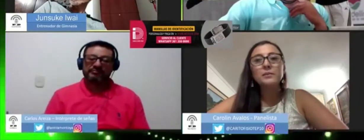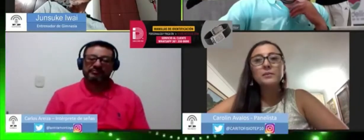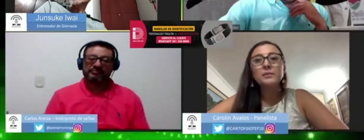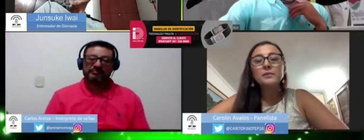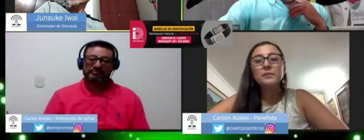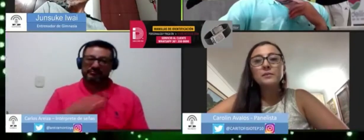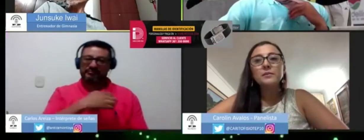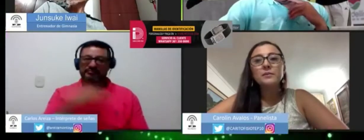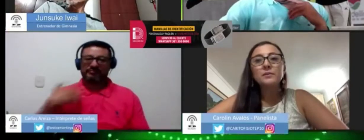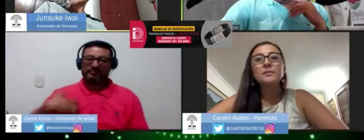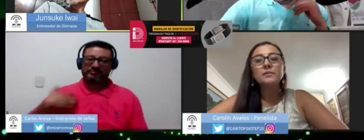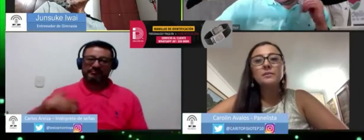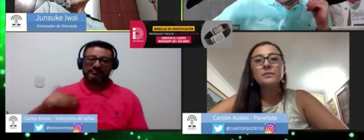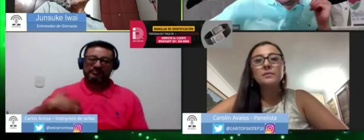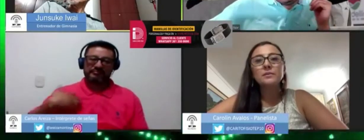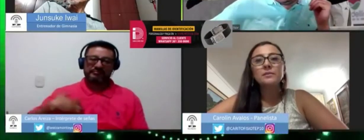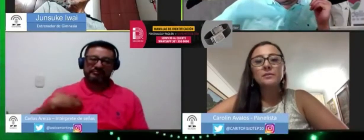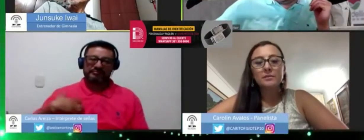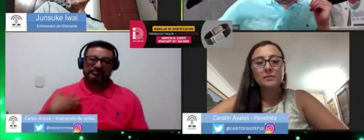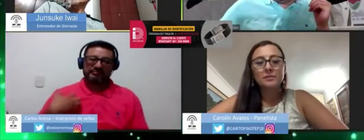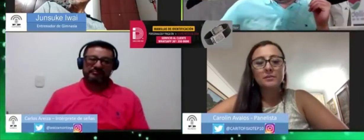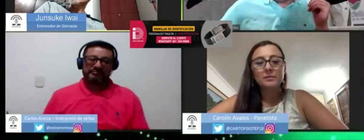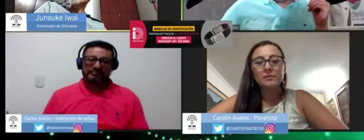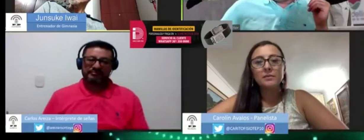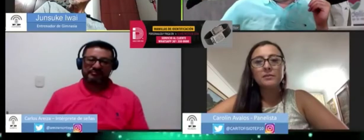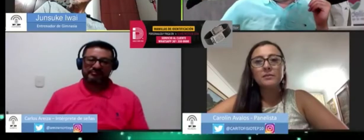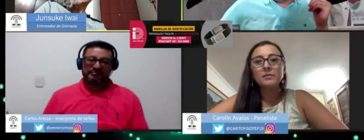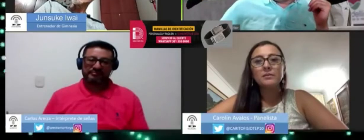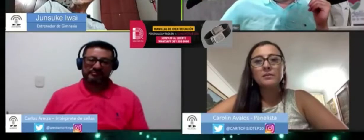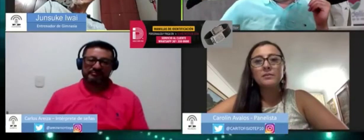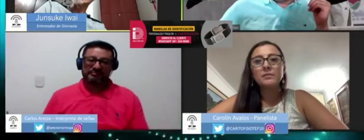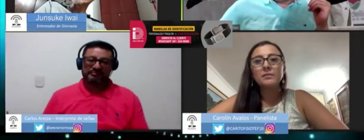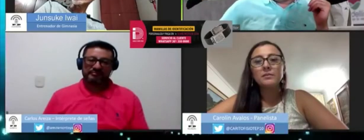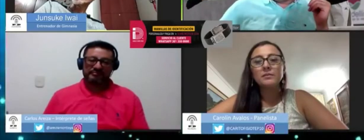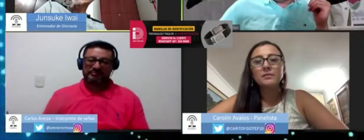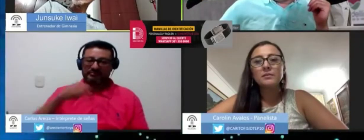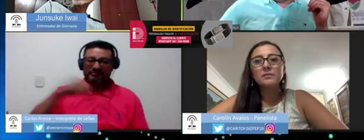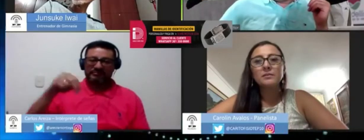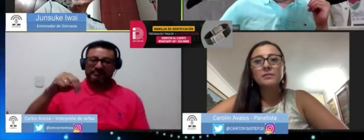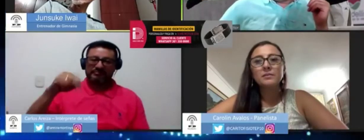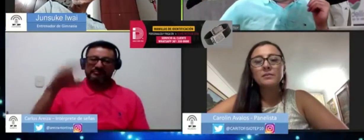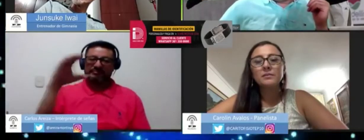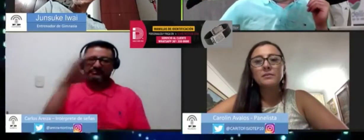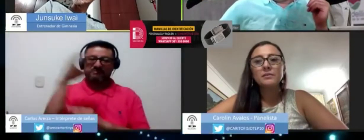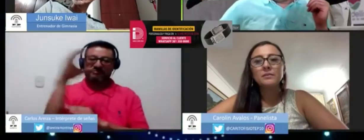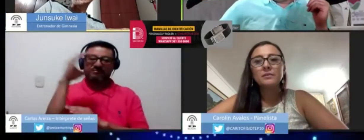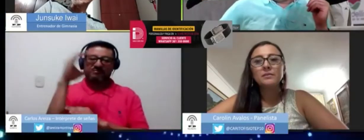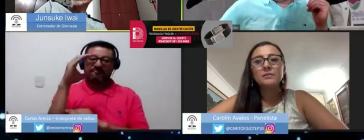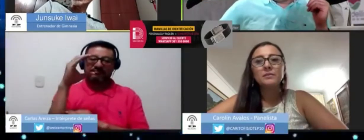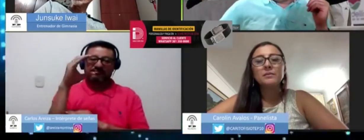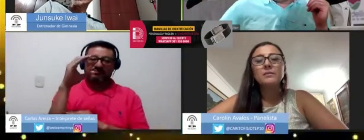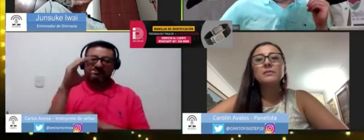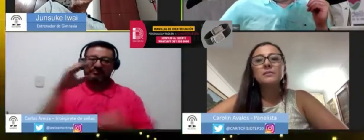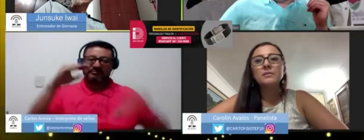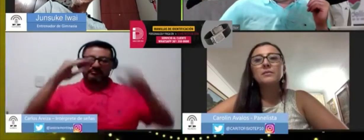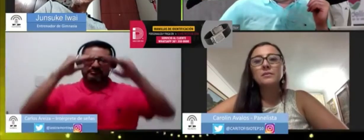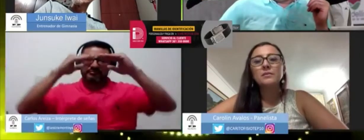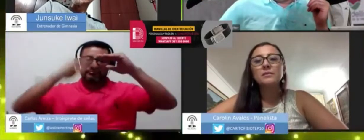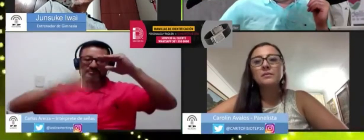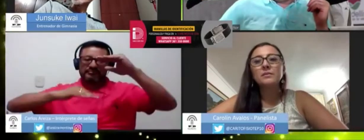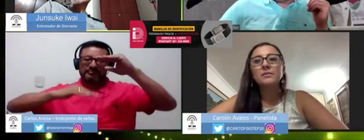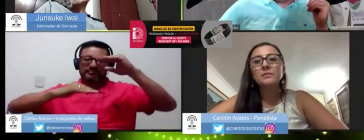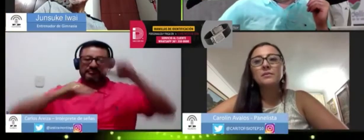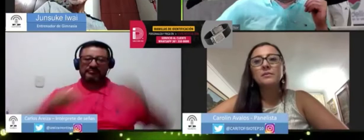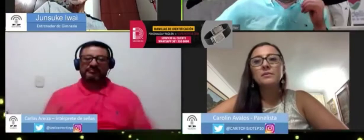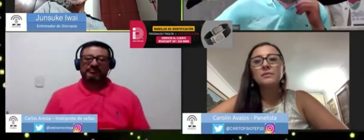Argentina, etcétera. El nivel de Colombia muy por debajo.